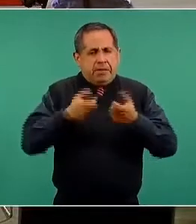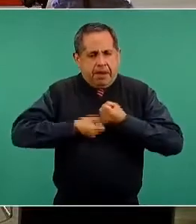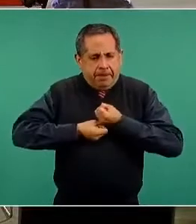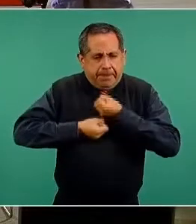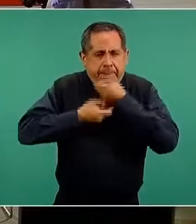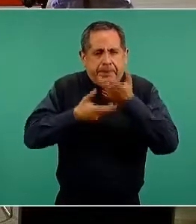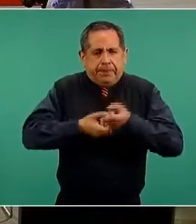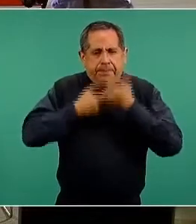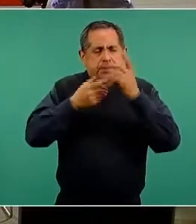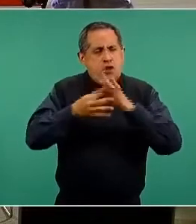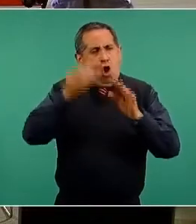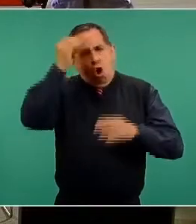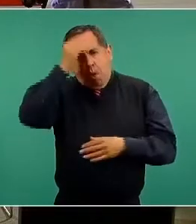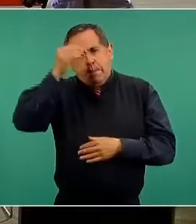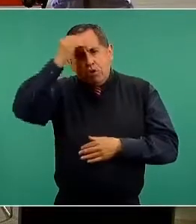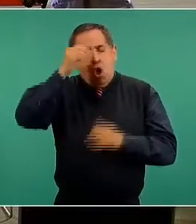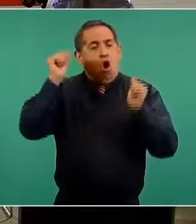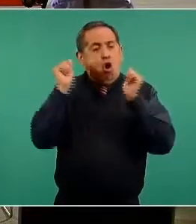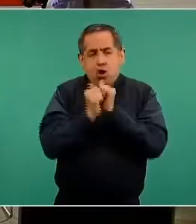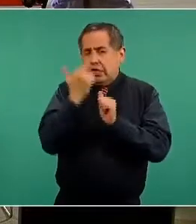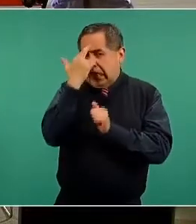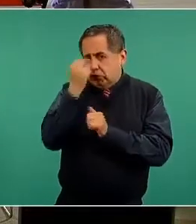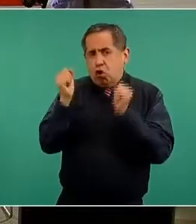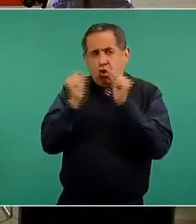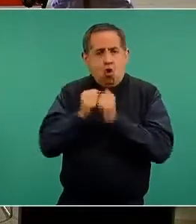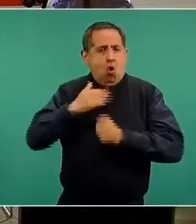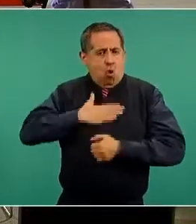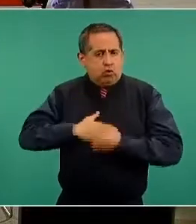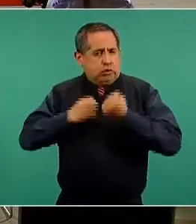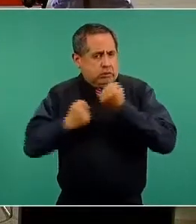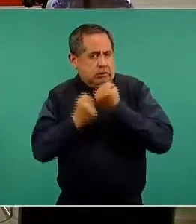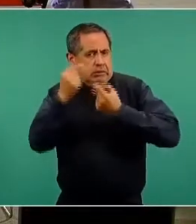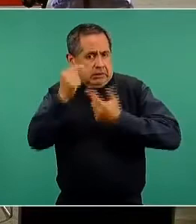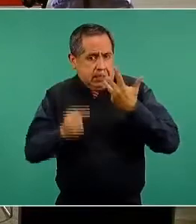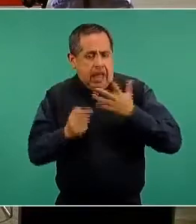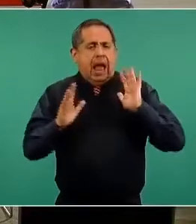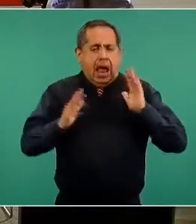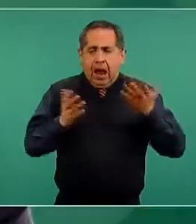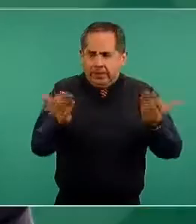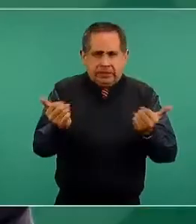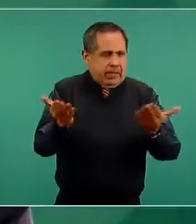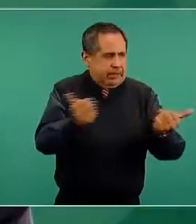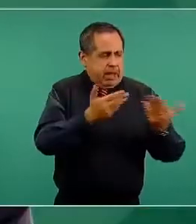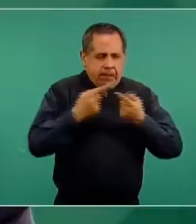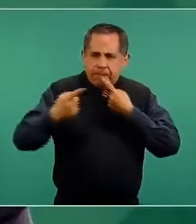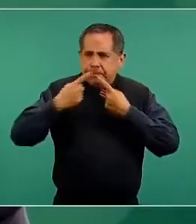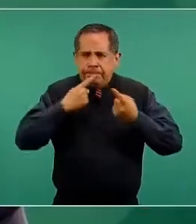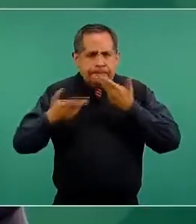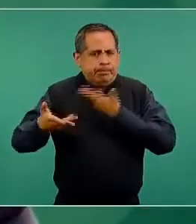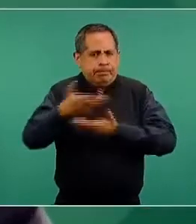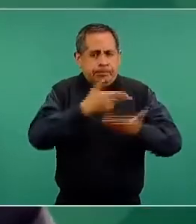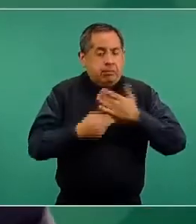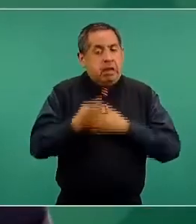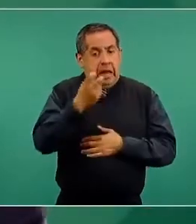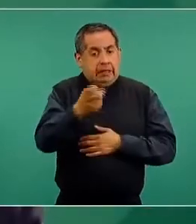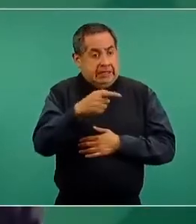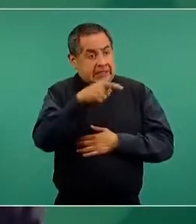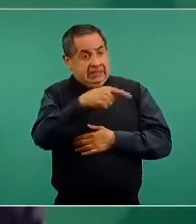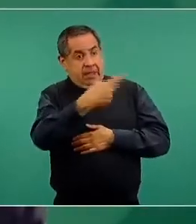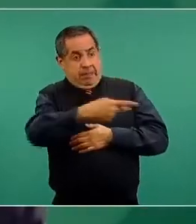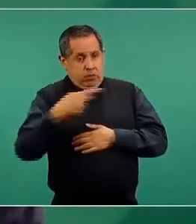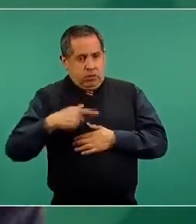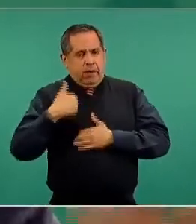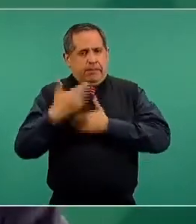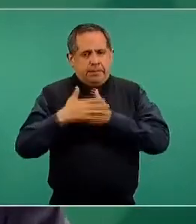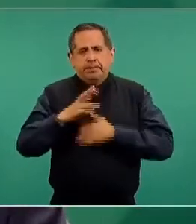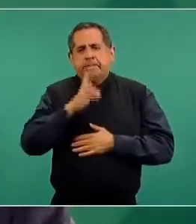crítica bien fundamentada y formulada de manera clara para que pueda ser útil. Entonces, esta pregunta la vamos a poder